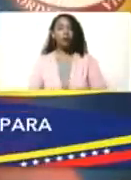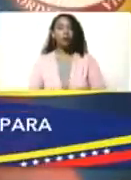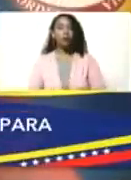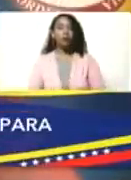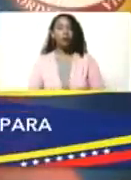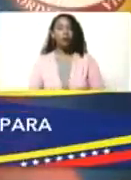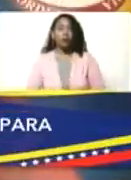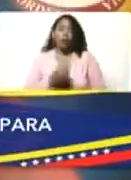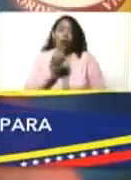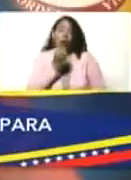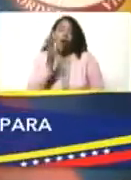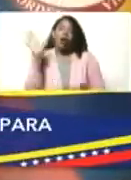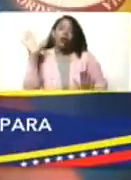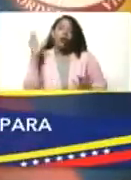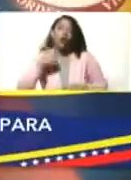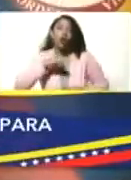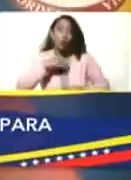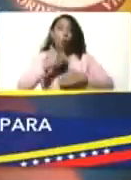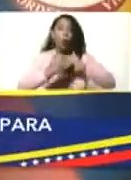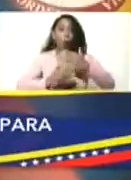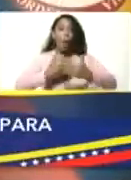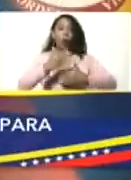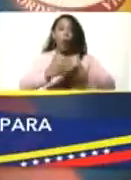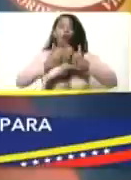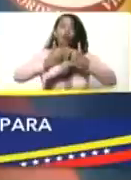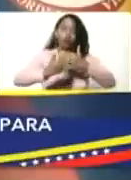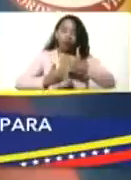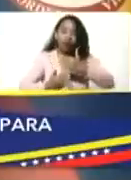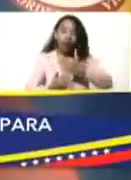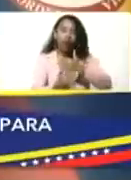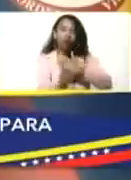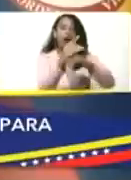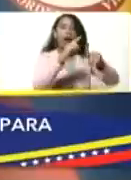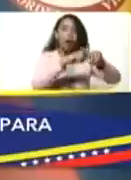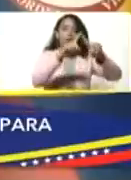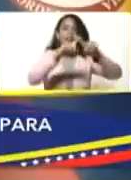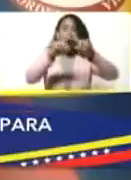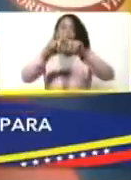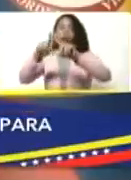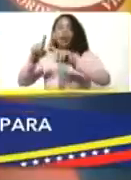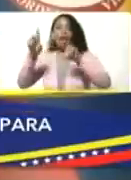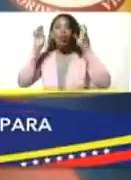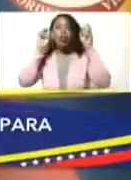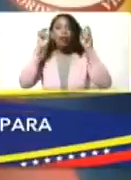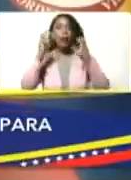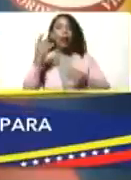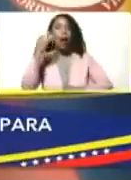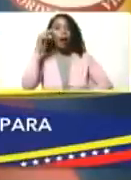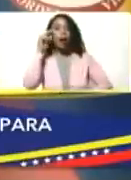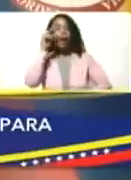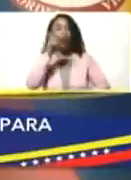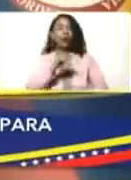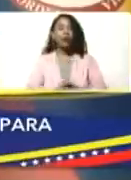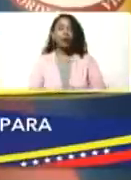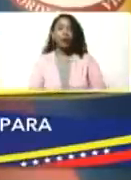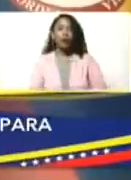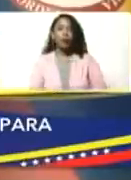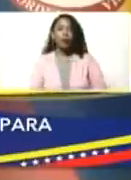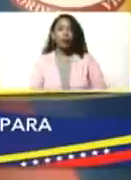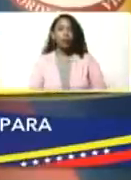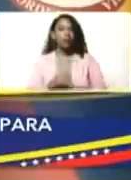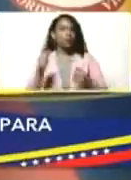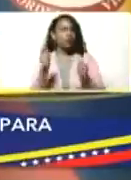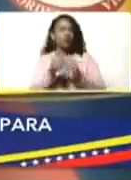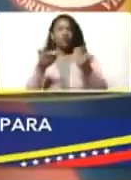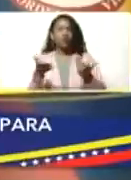Y bueno, hemos avanzado en diversos temas que tienen que ver con